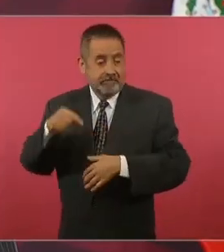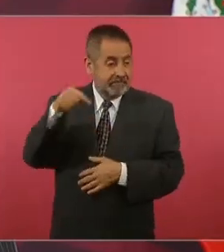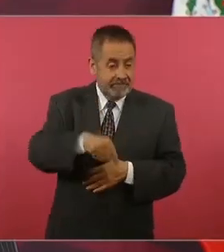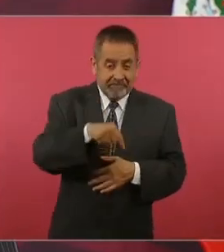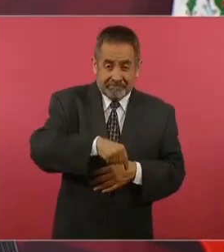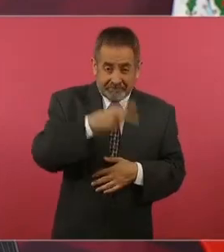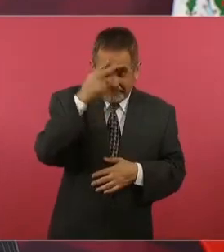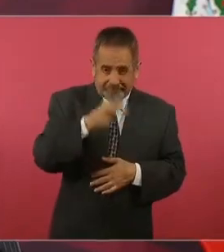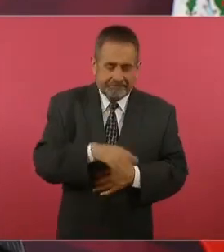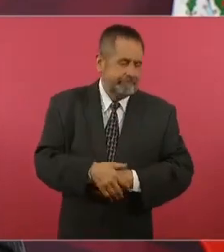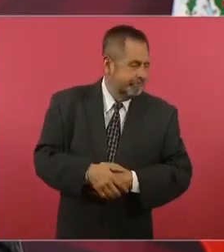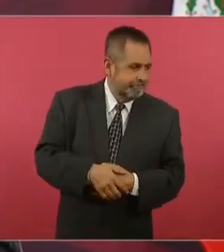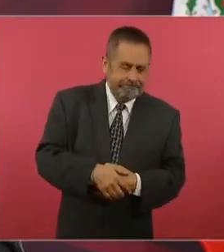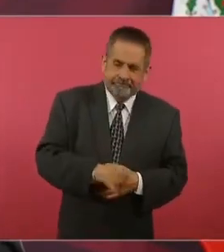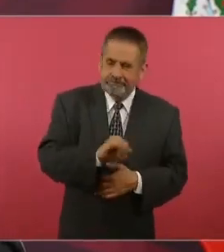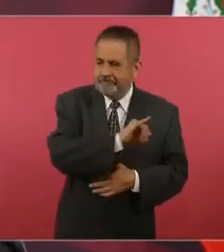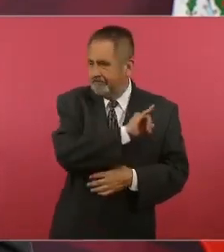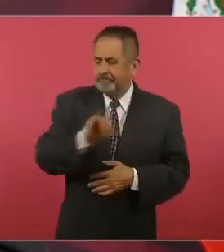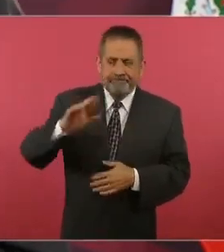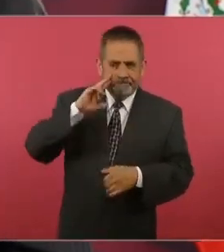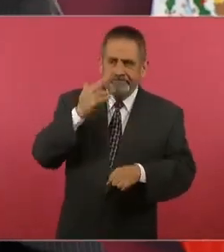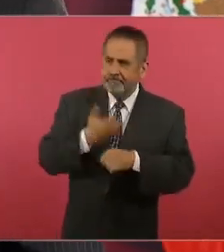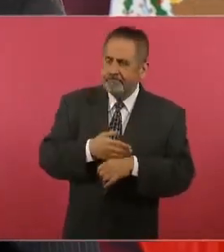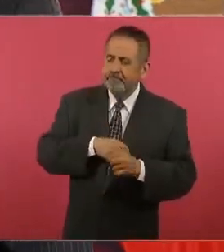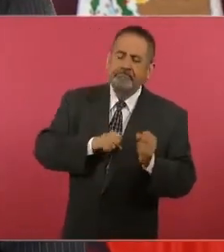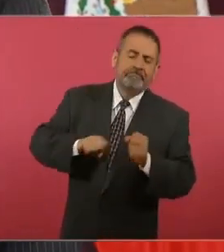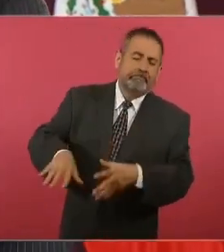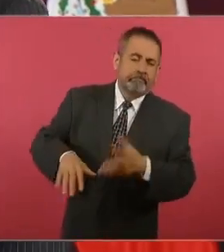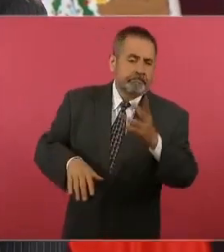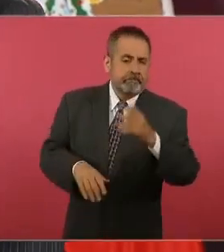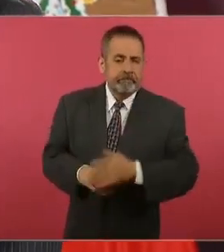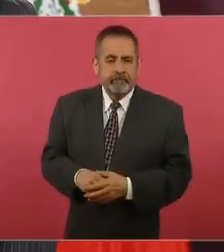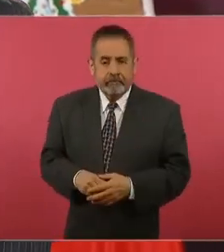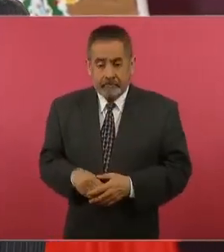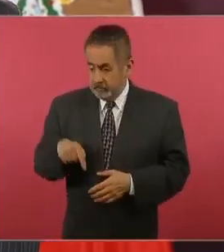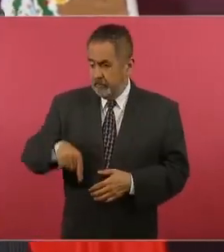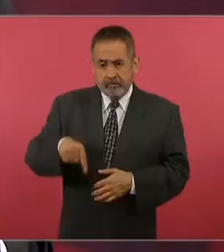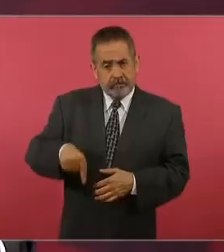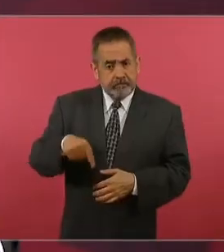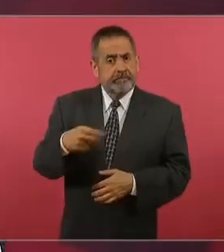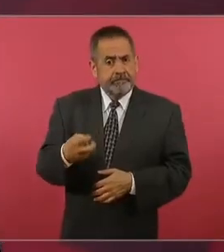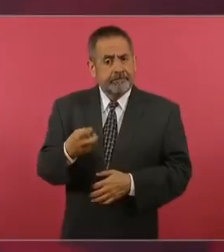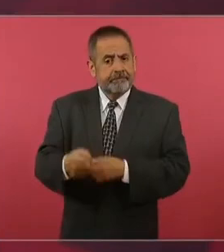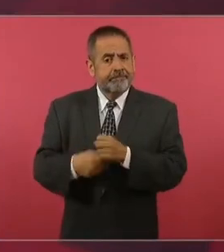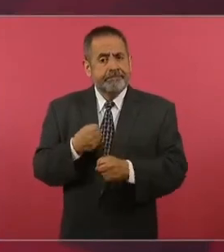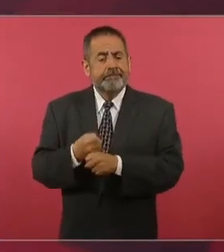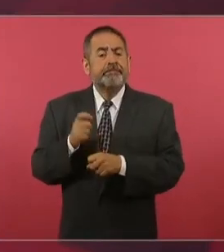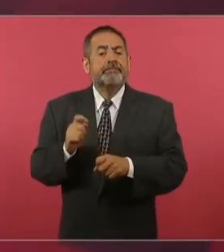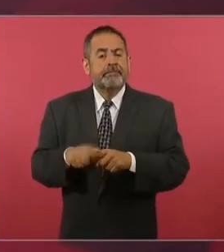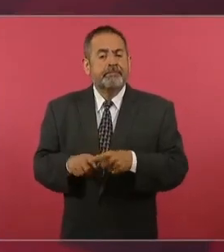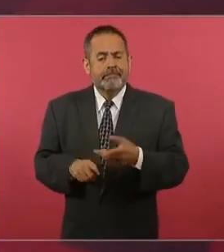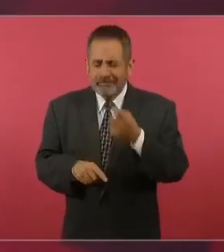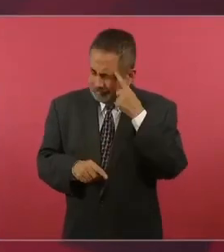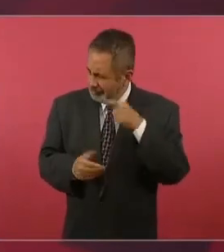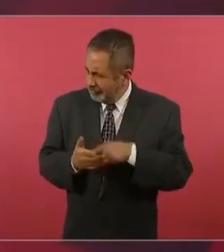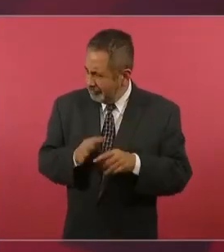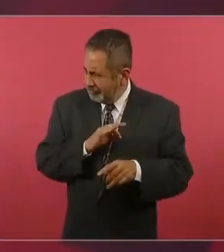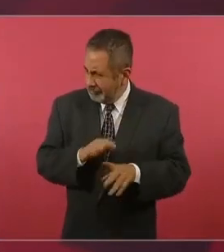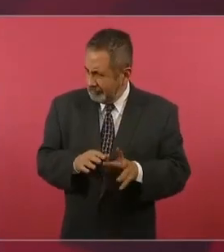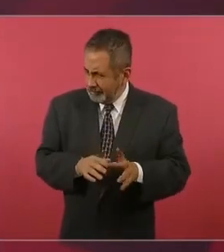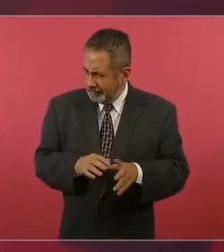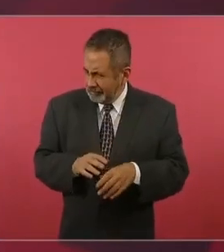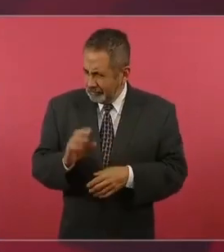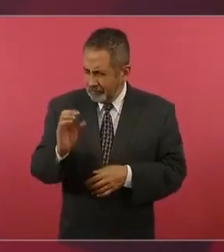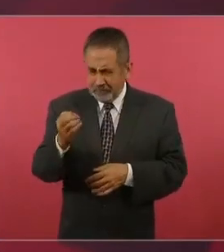irresponsable, acabamos de cumplir. Bueno, este año, creo que